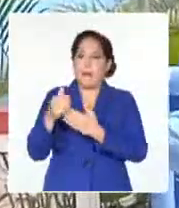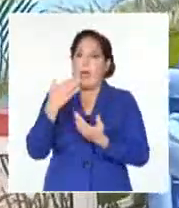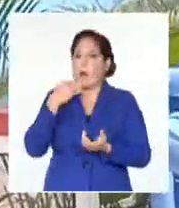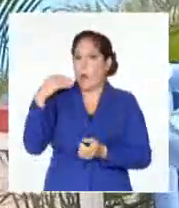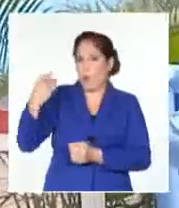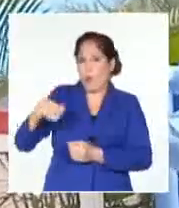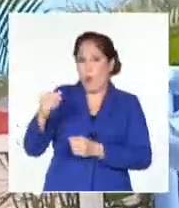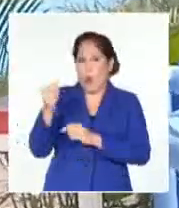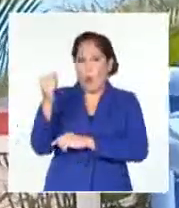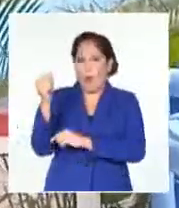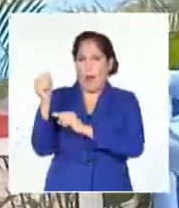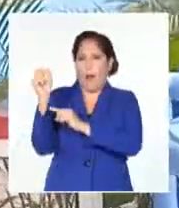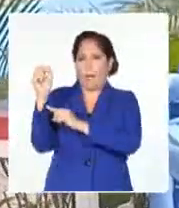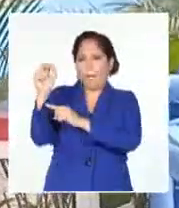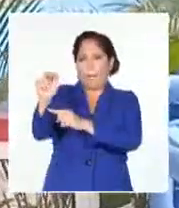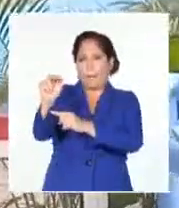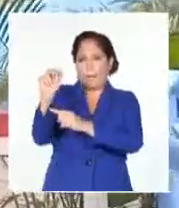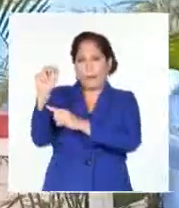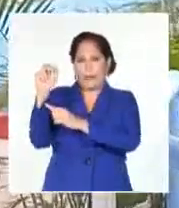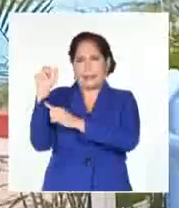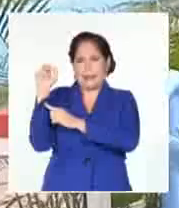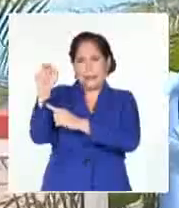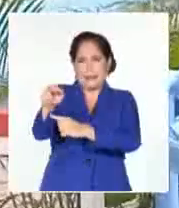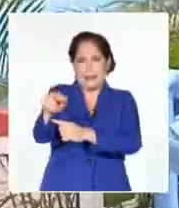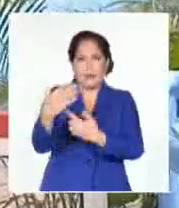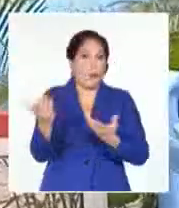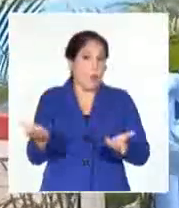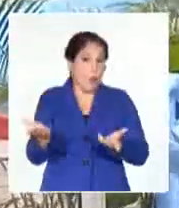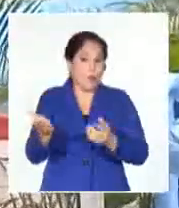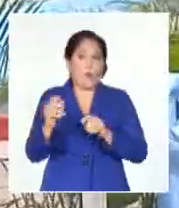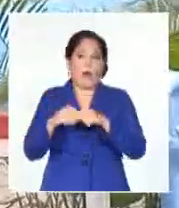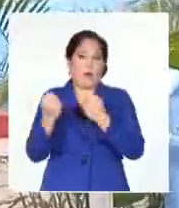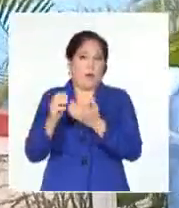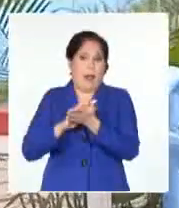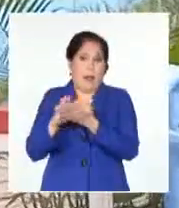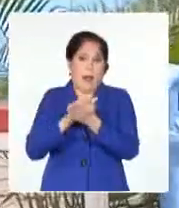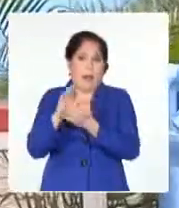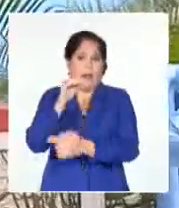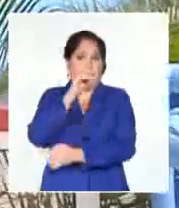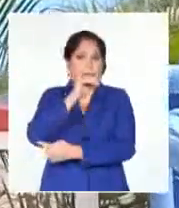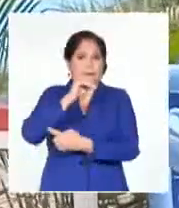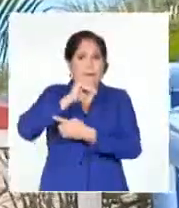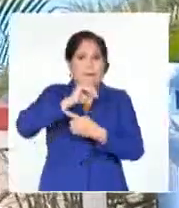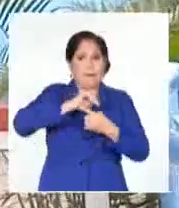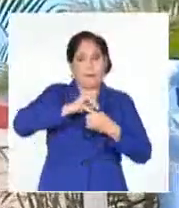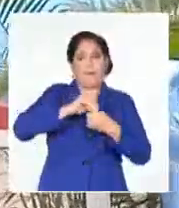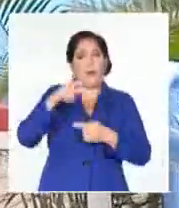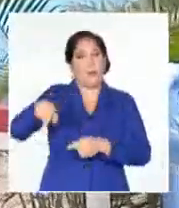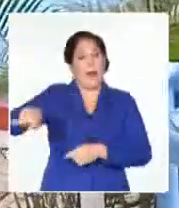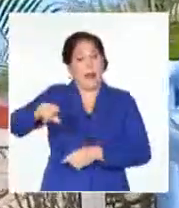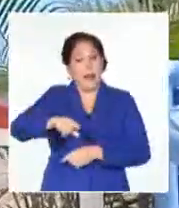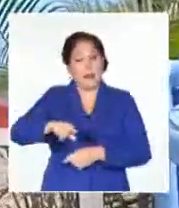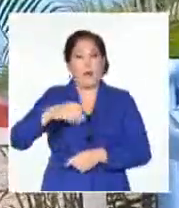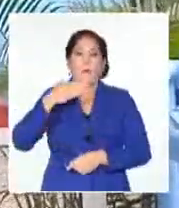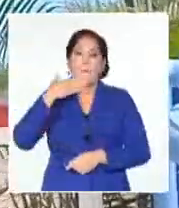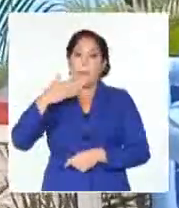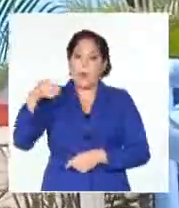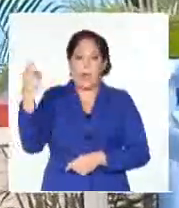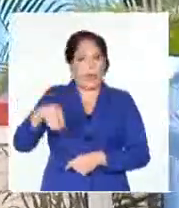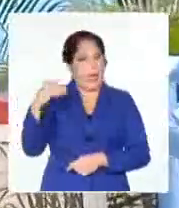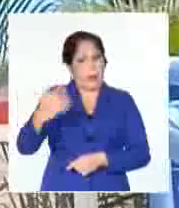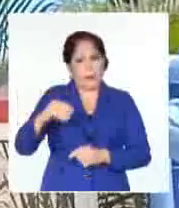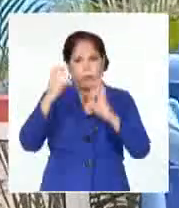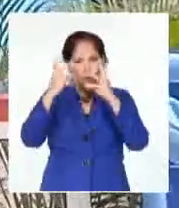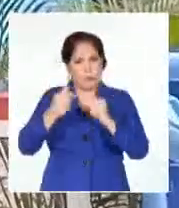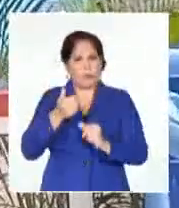clínicas sea un parteaguas para que ellos puedan optimizar sus entrenamientos y tener mejores